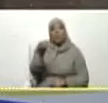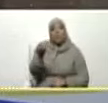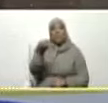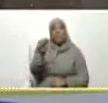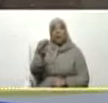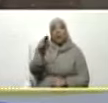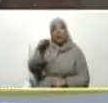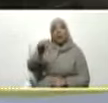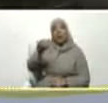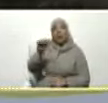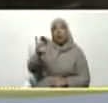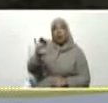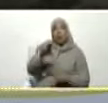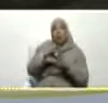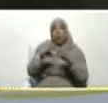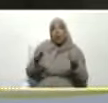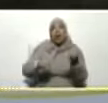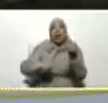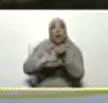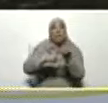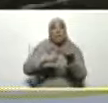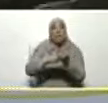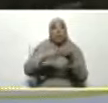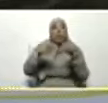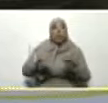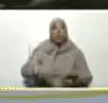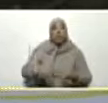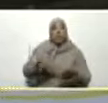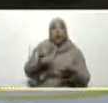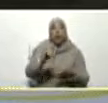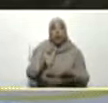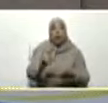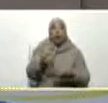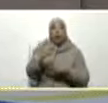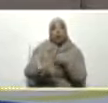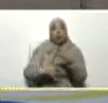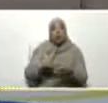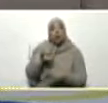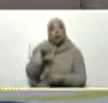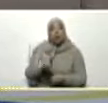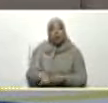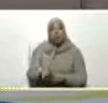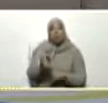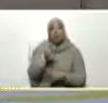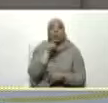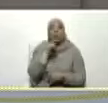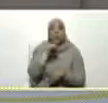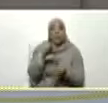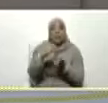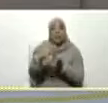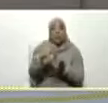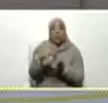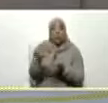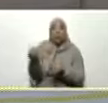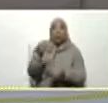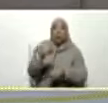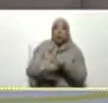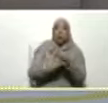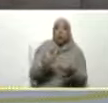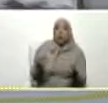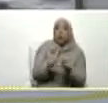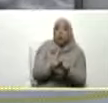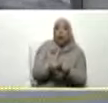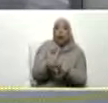tenga todo el apoyo y la certeza de que esta también la superaremos, como hicimos en